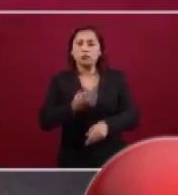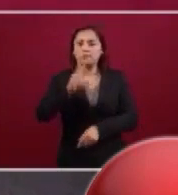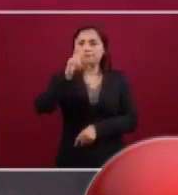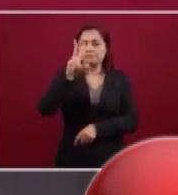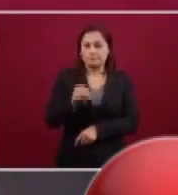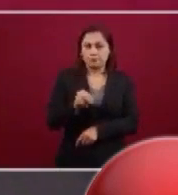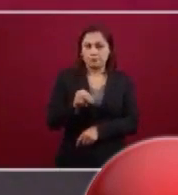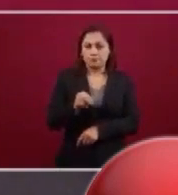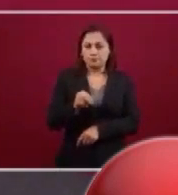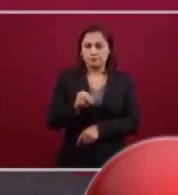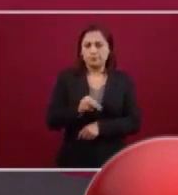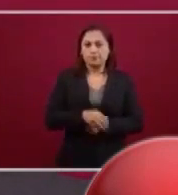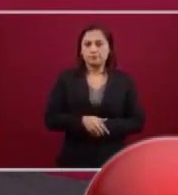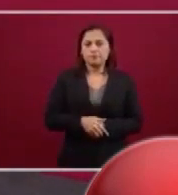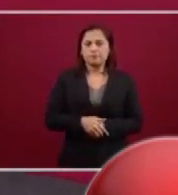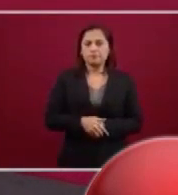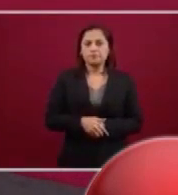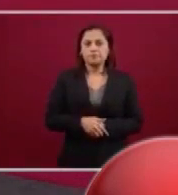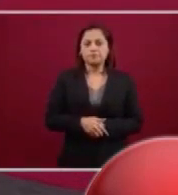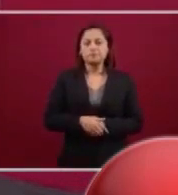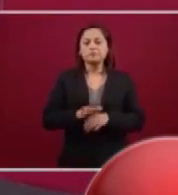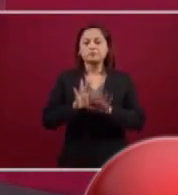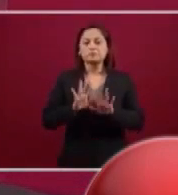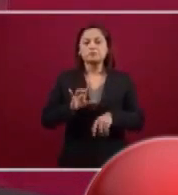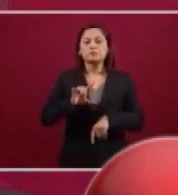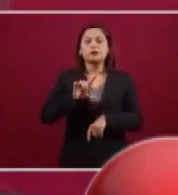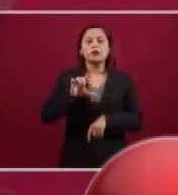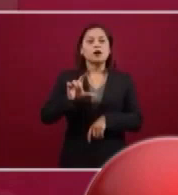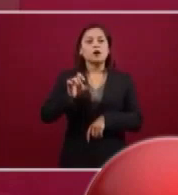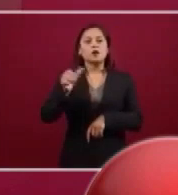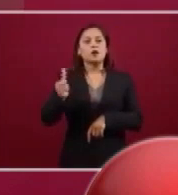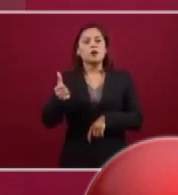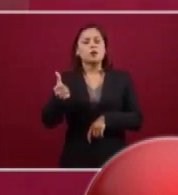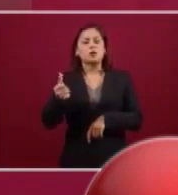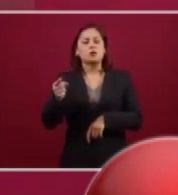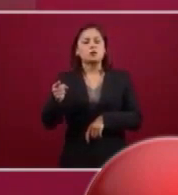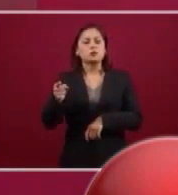y me diga un empresario, un comerciante,